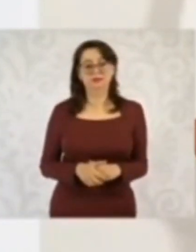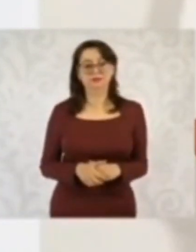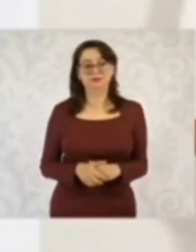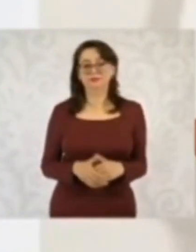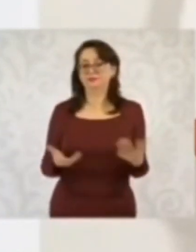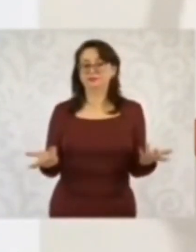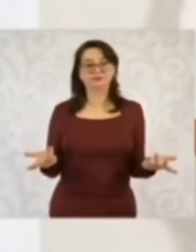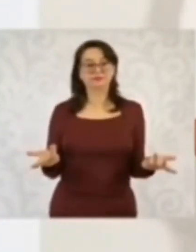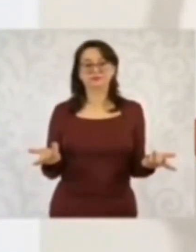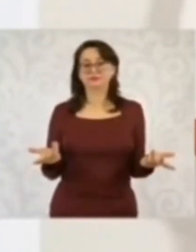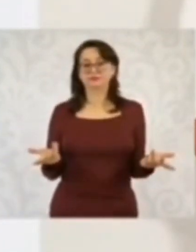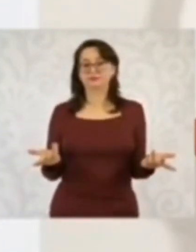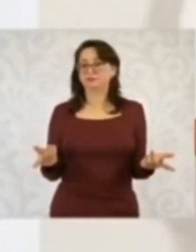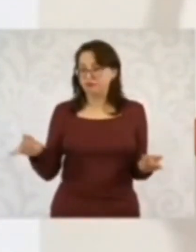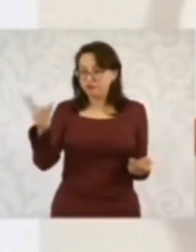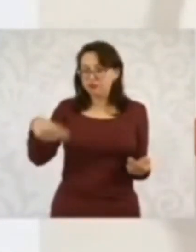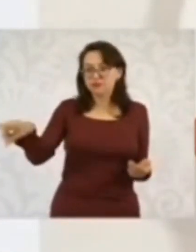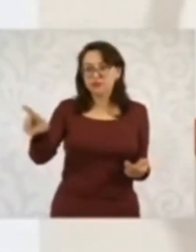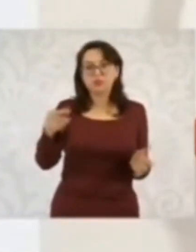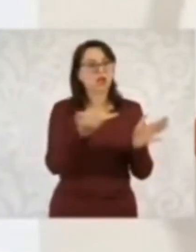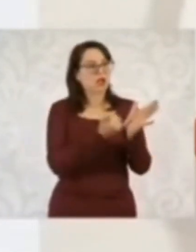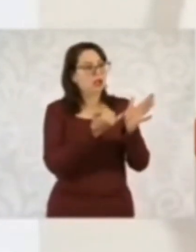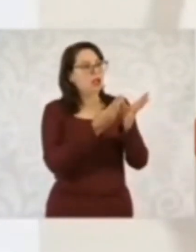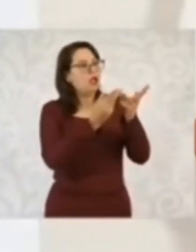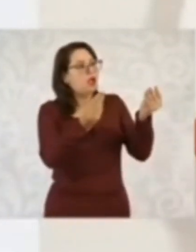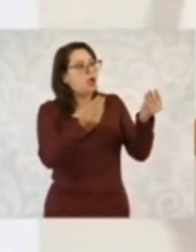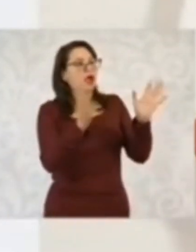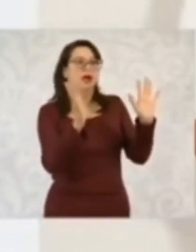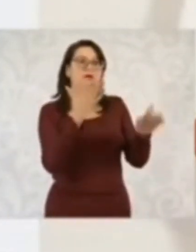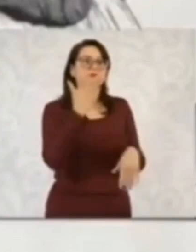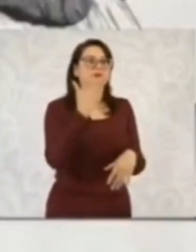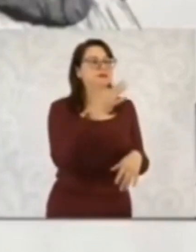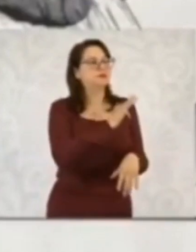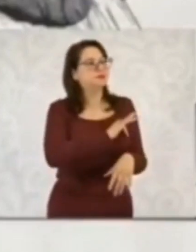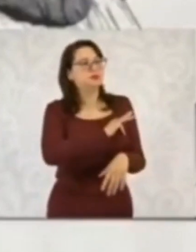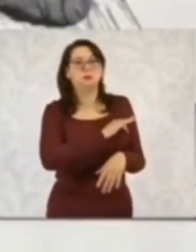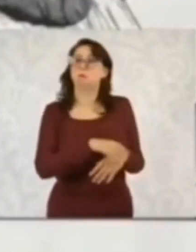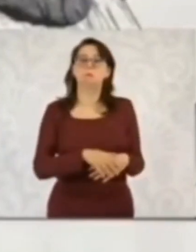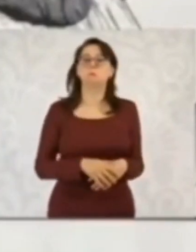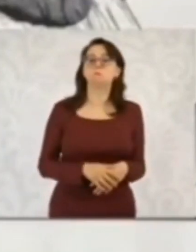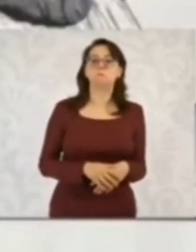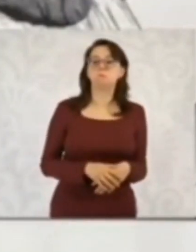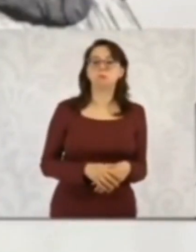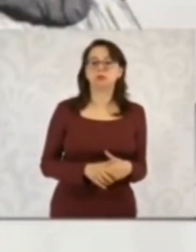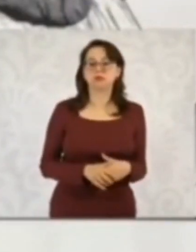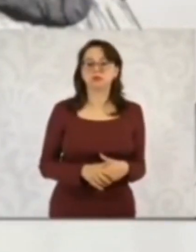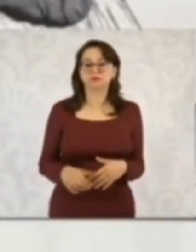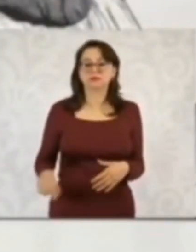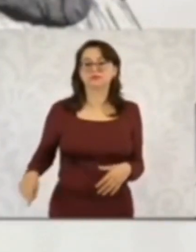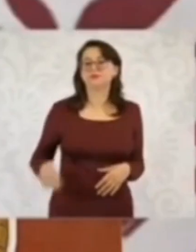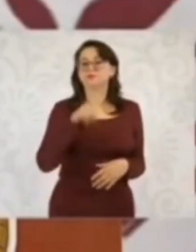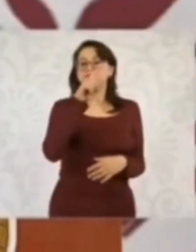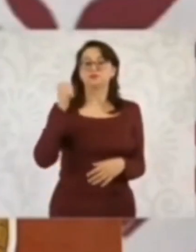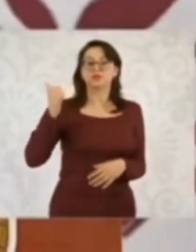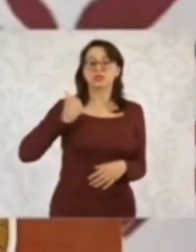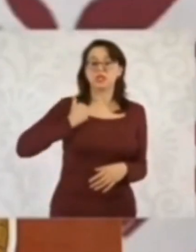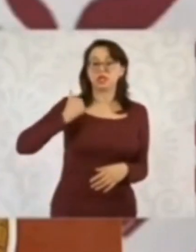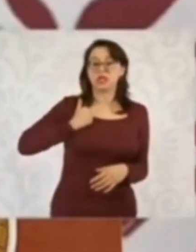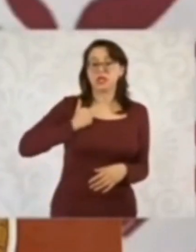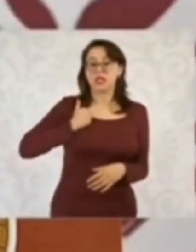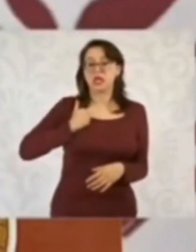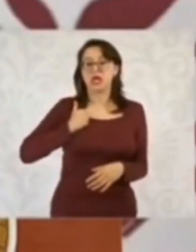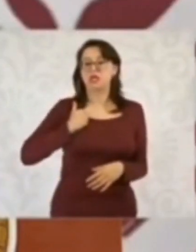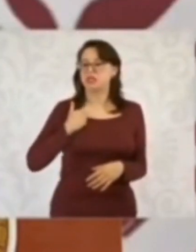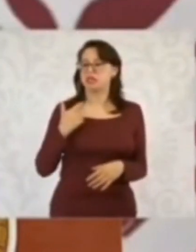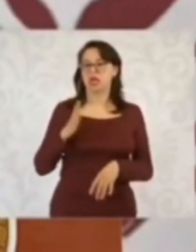¿O dónde oyeron? Qué bueno que… la otra, ¿no? Que Canadá obtuvo lo mismo que México,